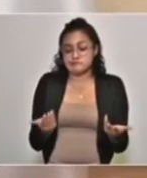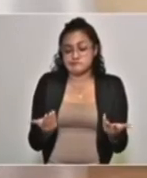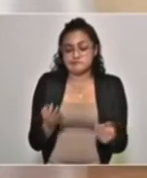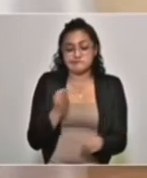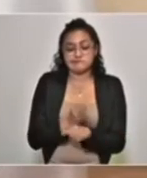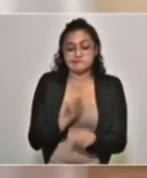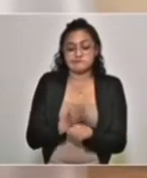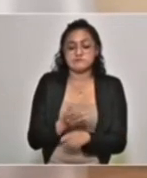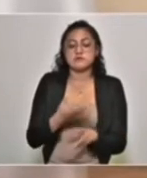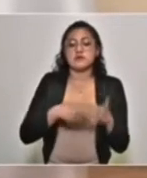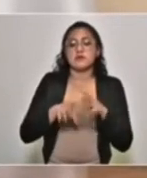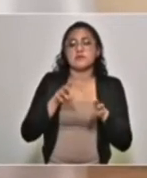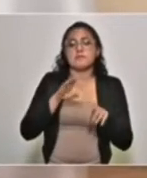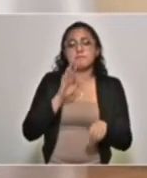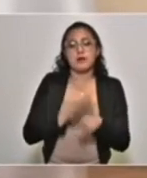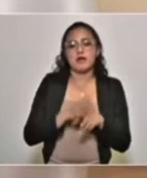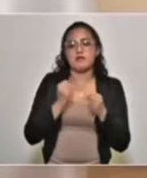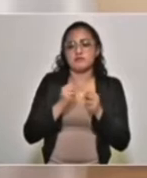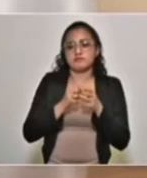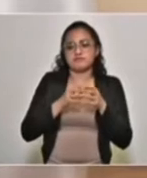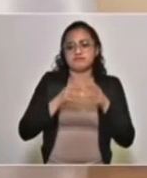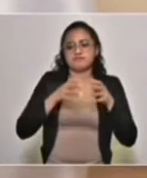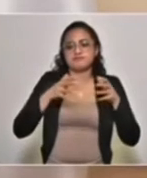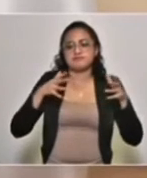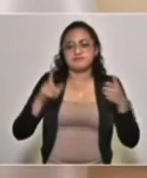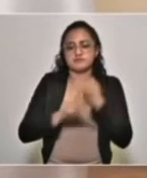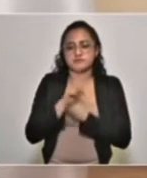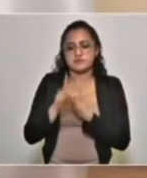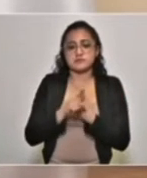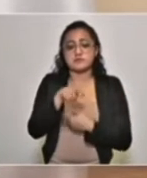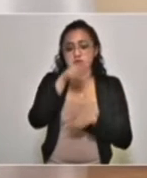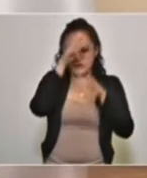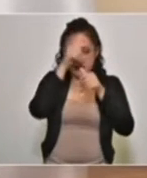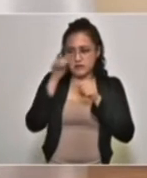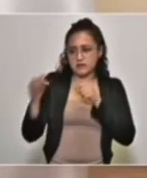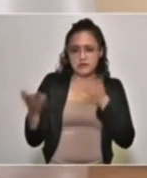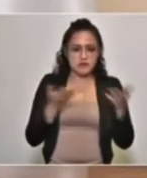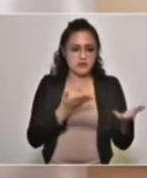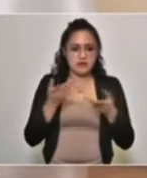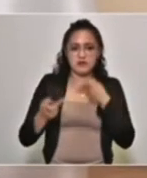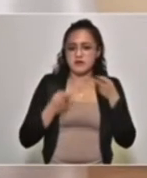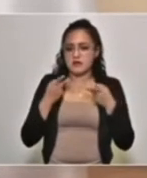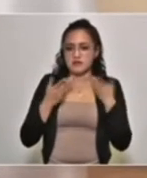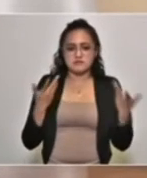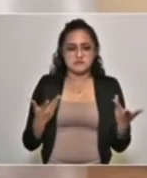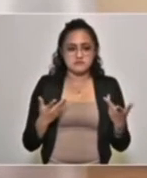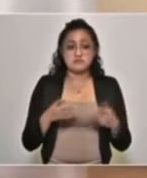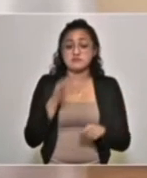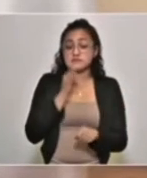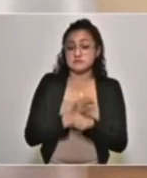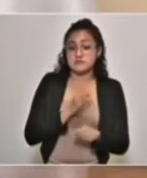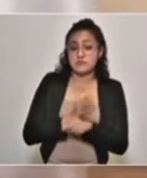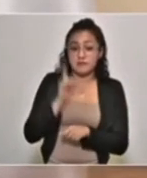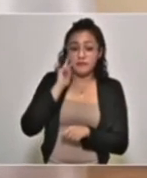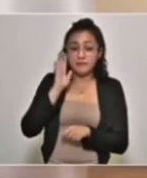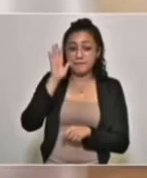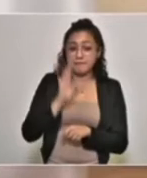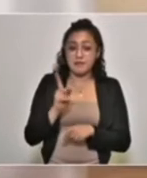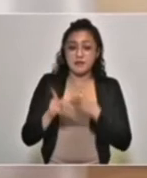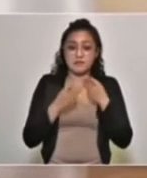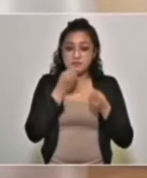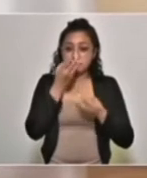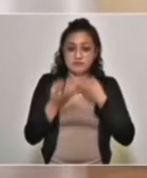esta bola de nieve va a crecer si no se ponen de acuerdo. Van a empezar a aparecer